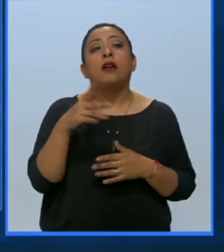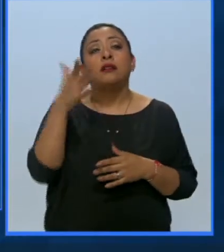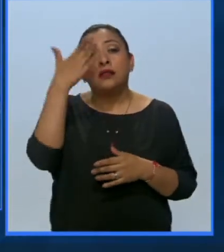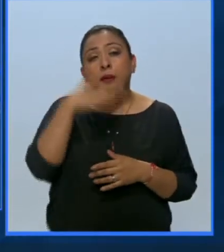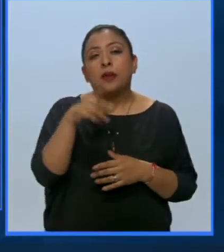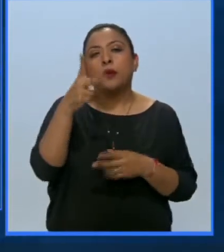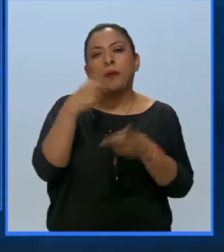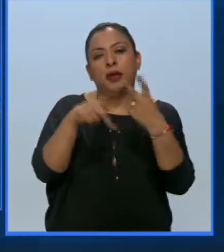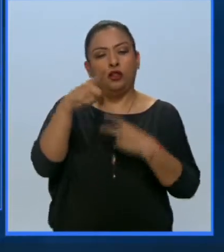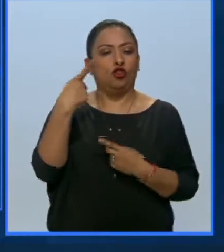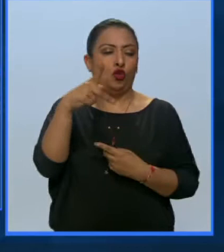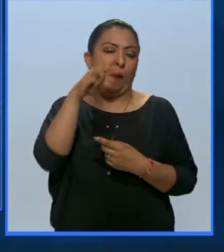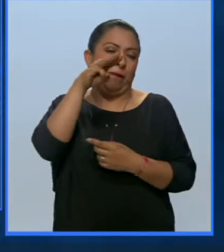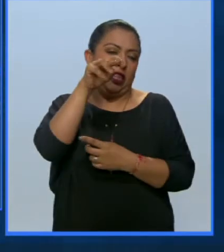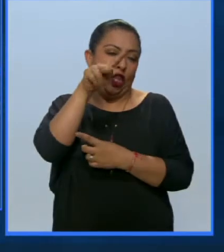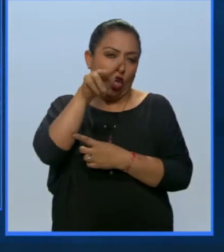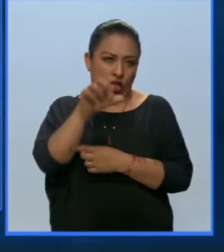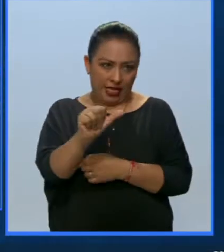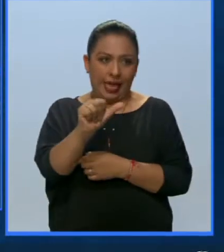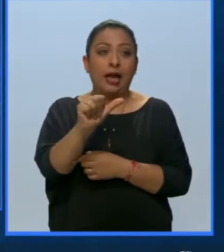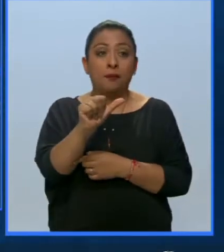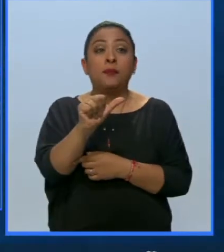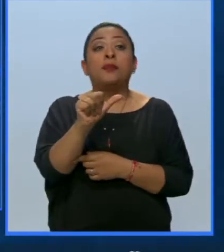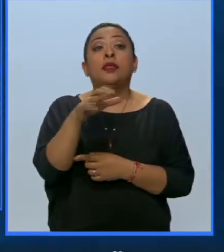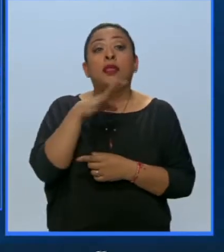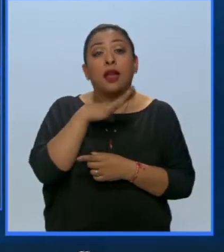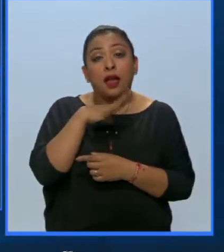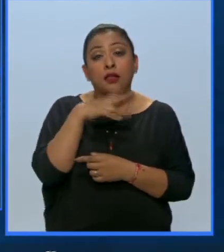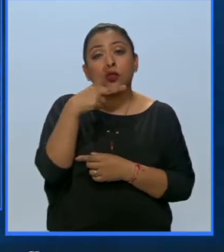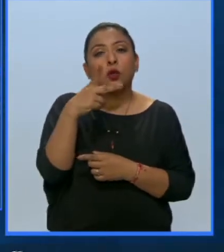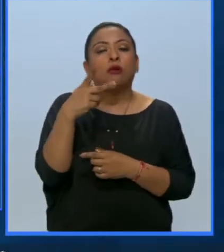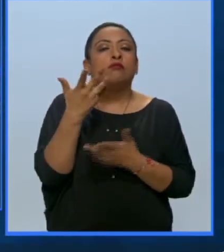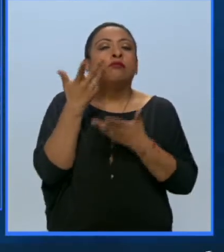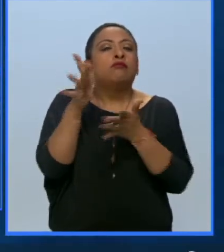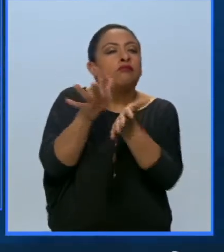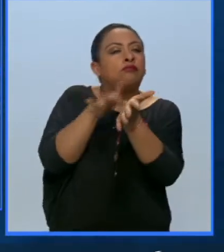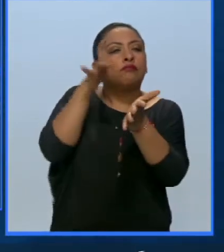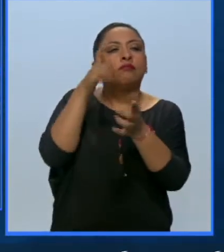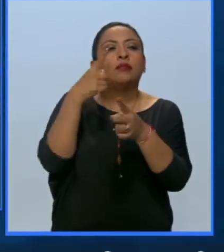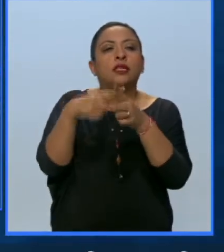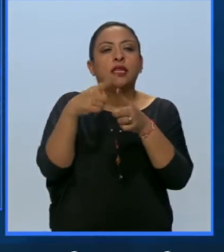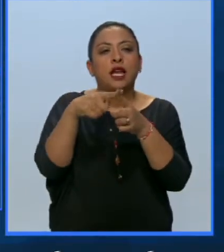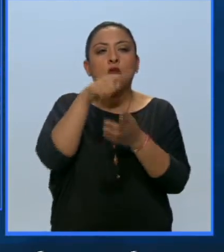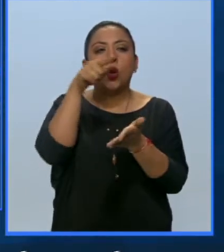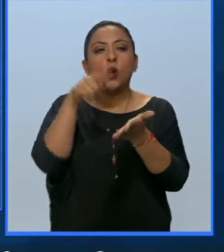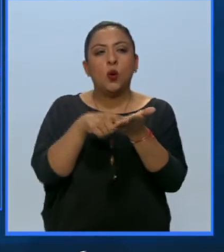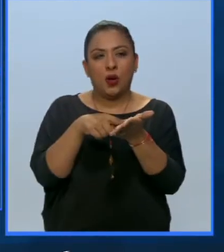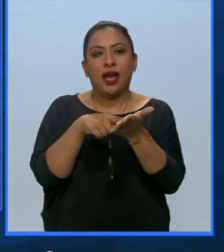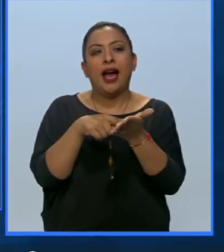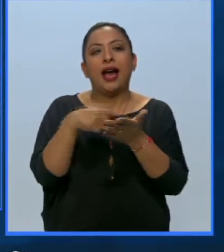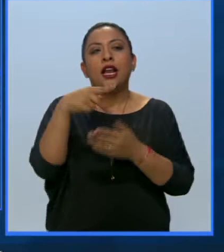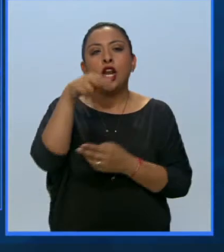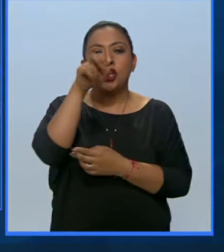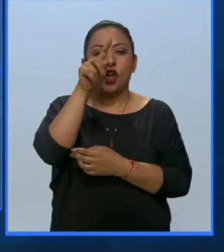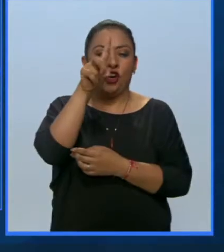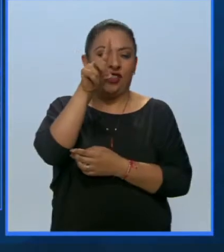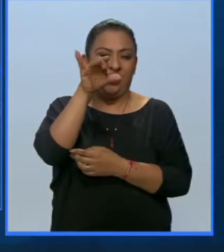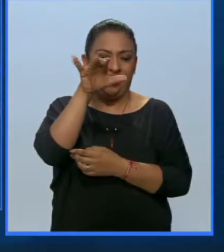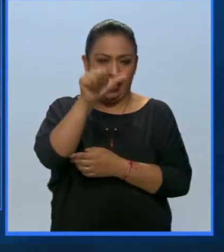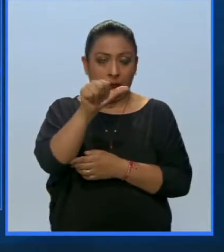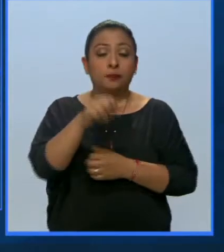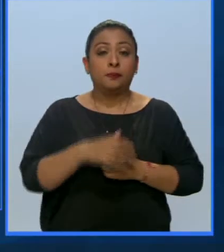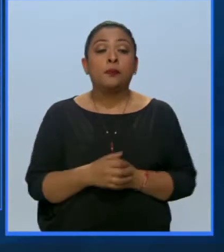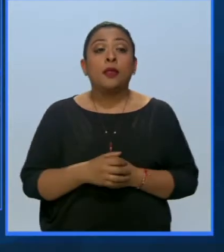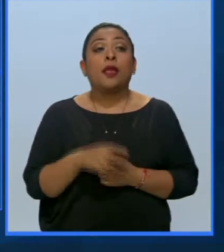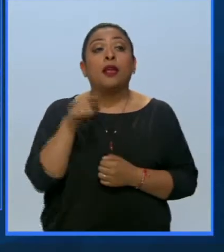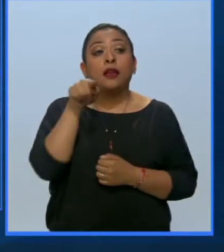de la mythologie. Donc des mythologies, je me suis inspirée de la mythologie grecque, de la mythologie nordique aussi. Et